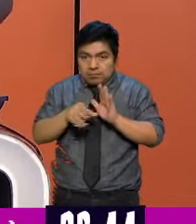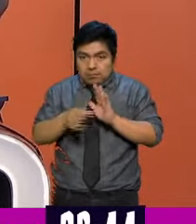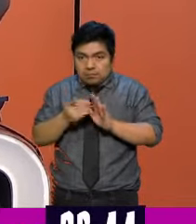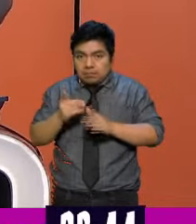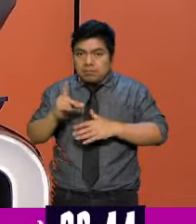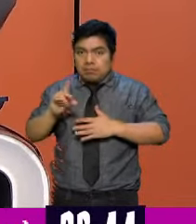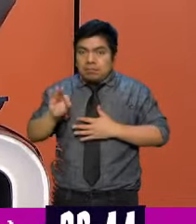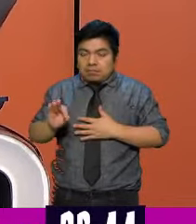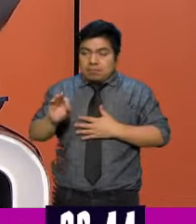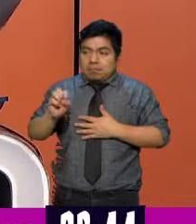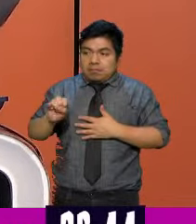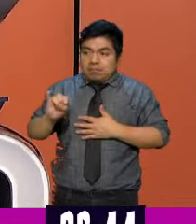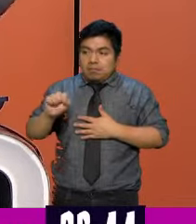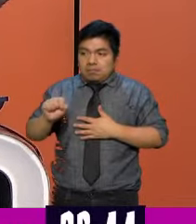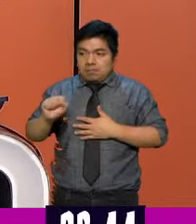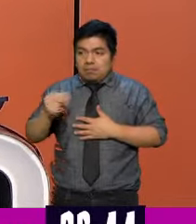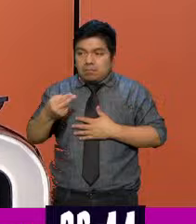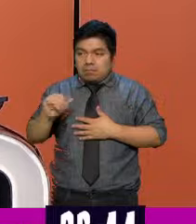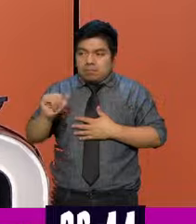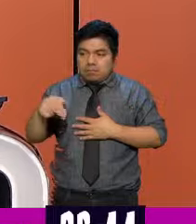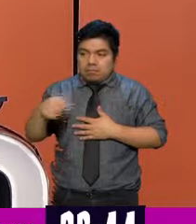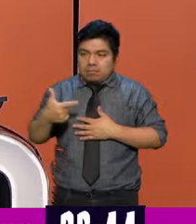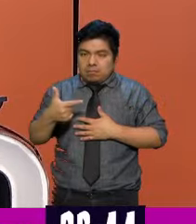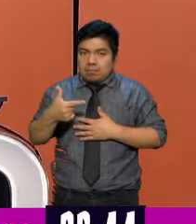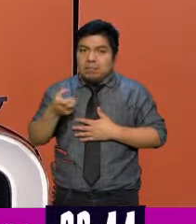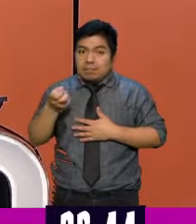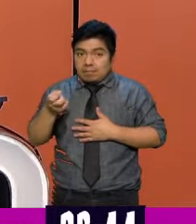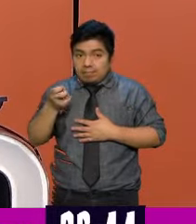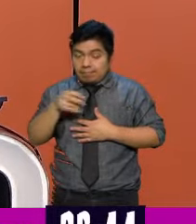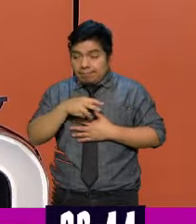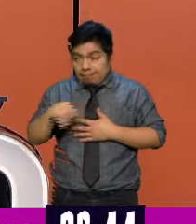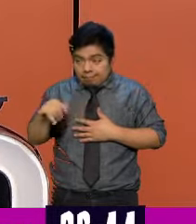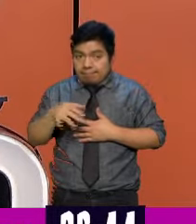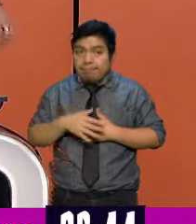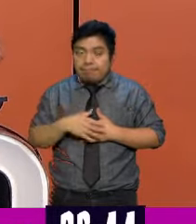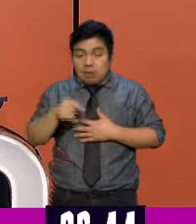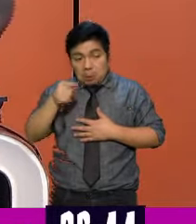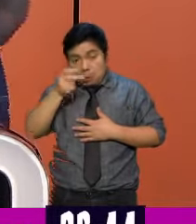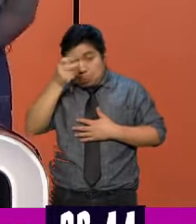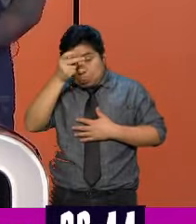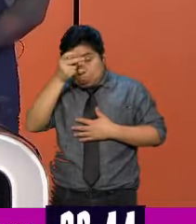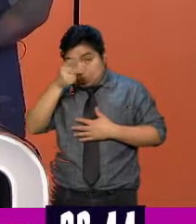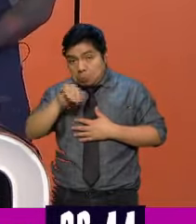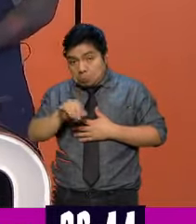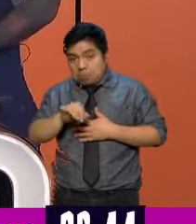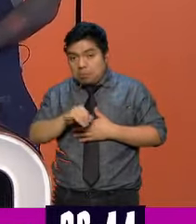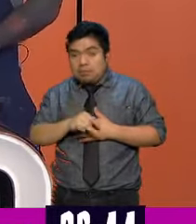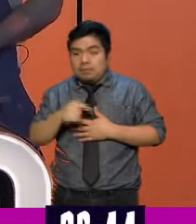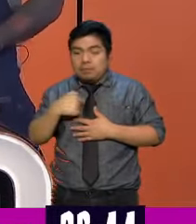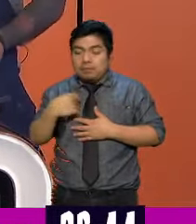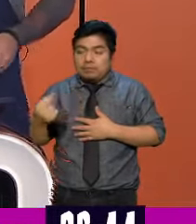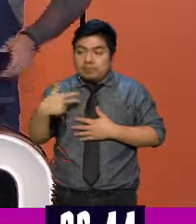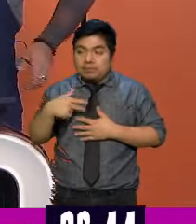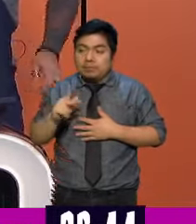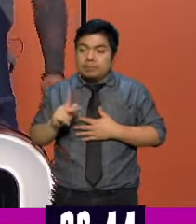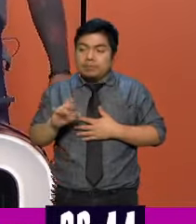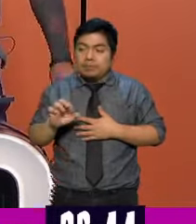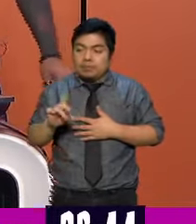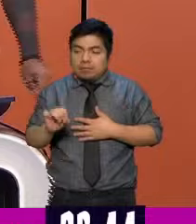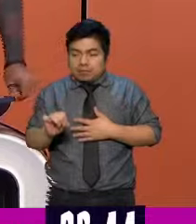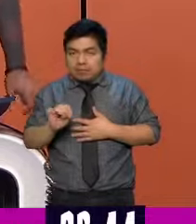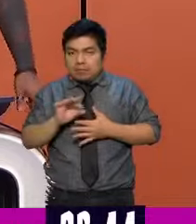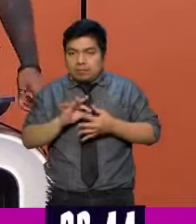phishing. No se la puede robar. Esa yo no me la sabía. Qué inteligente es usted. No, más eso me lo pasó a mi Pedrito.